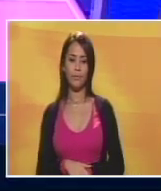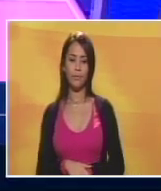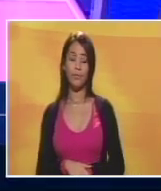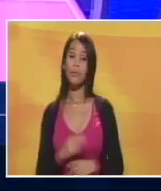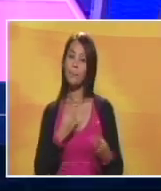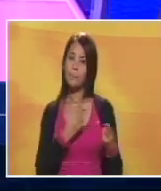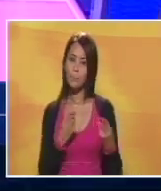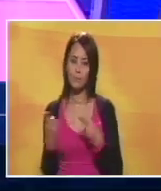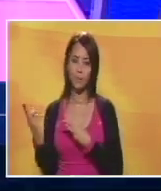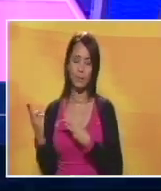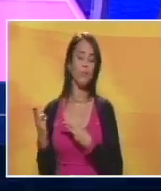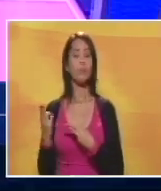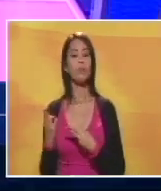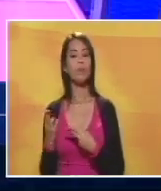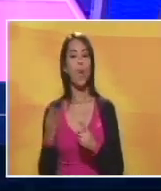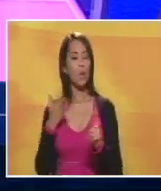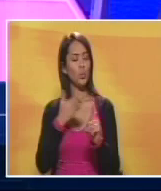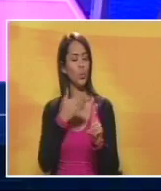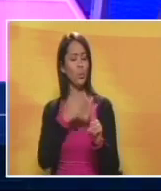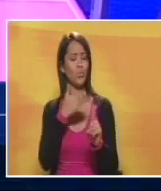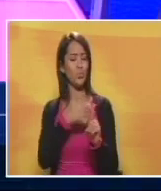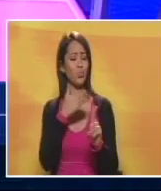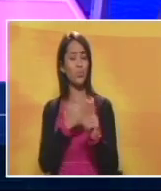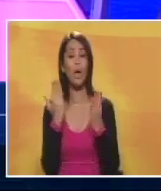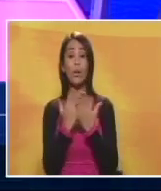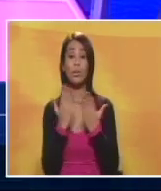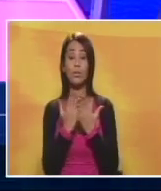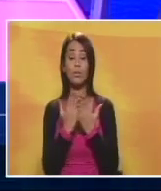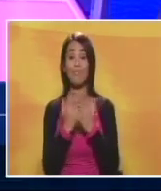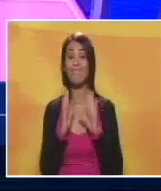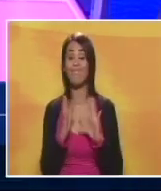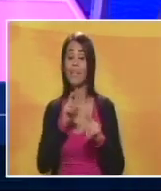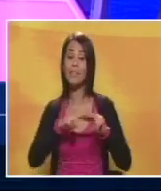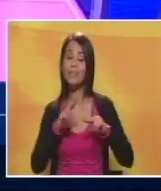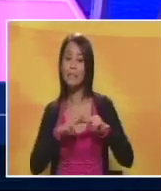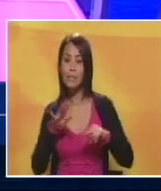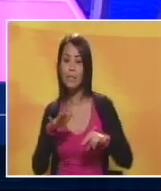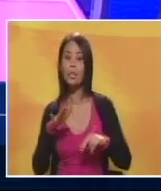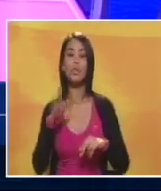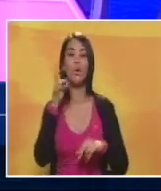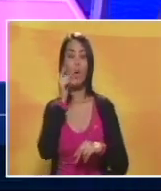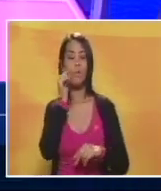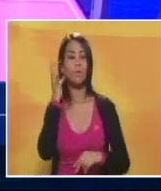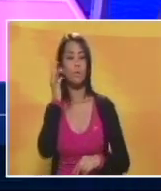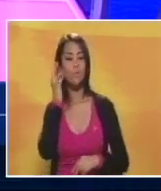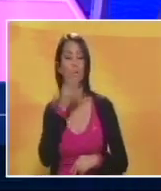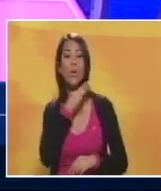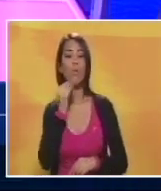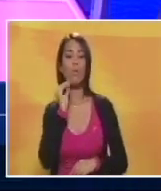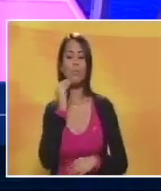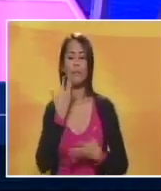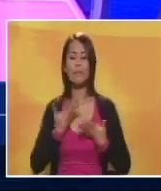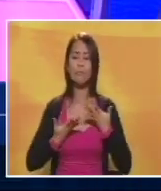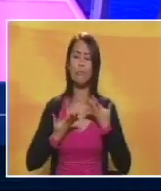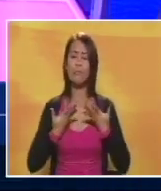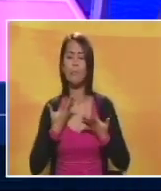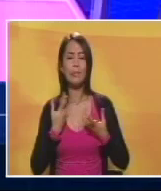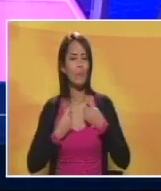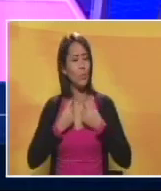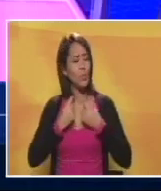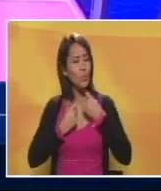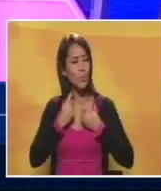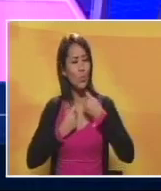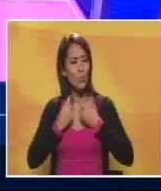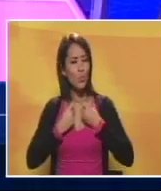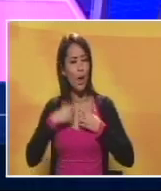Amigos, bienvenidos. El constante acoso escolar puede hacer que un niño, niña o adolescente comience a dudar de lo que en realidad